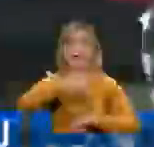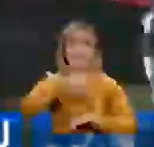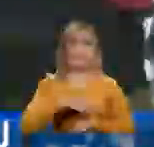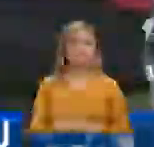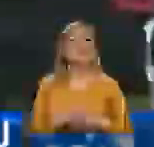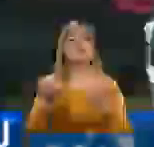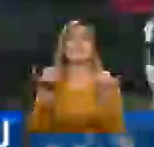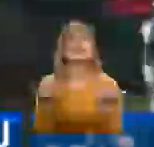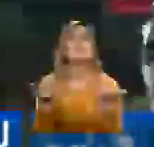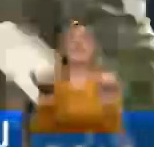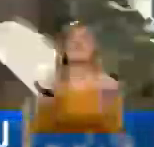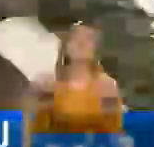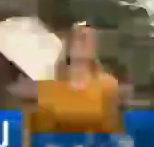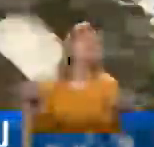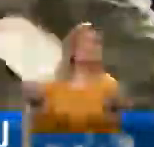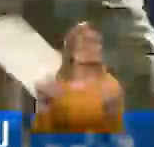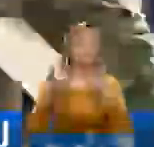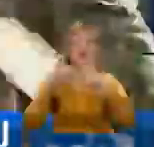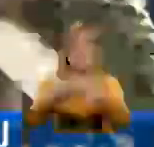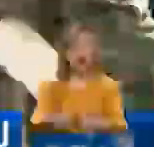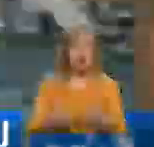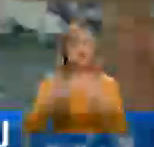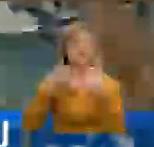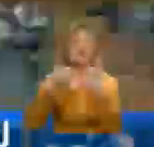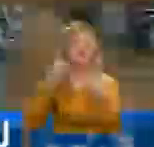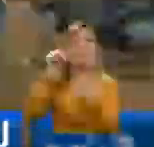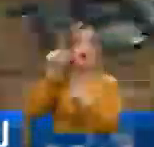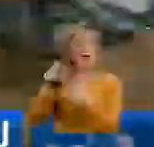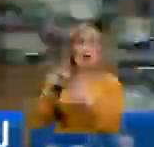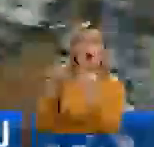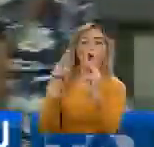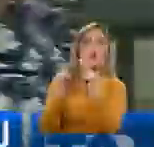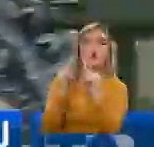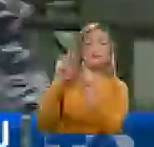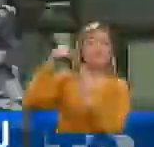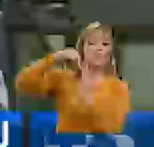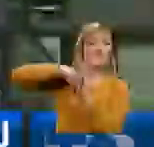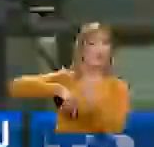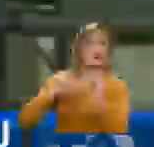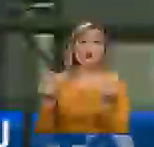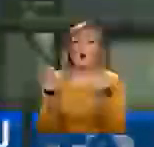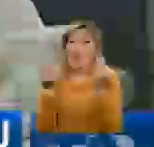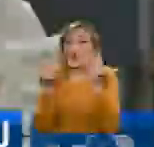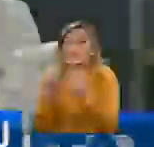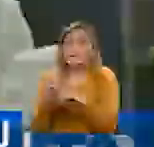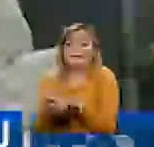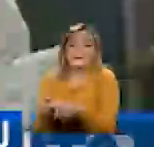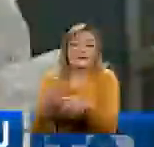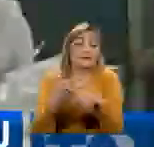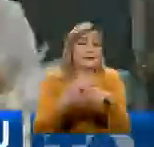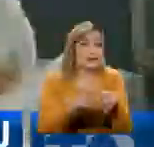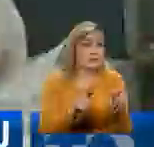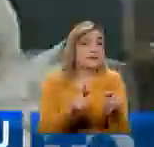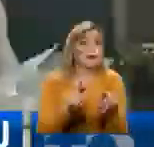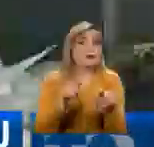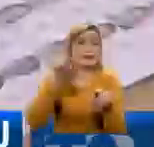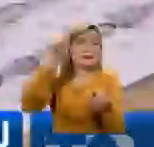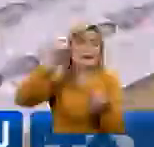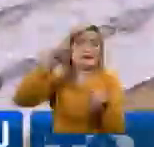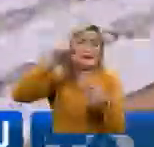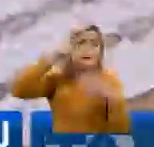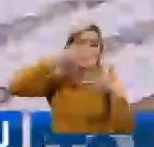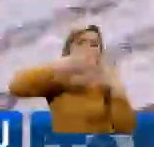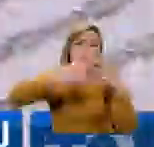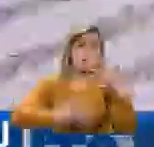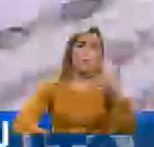ahora coinciden ambos. Los candidatos deben conocer a su electorado joven como un segmento diverso, lleno de necesidades